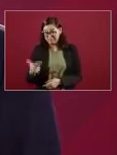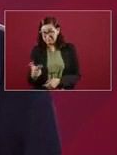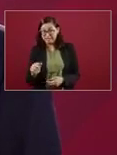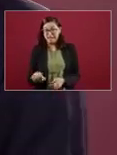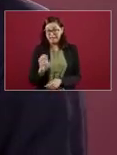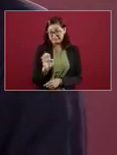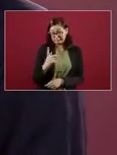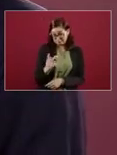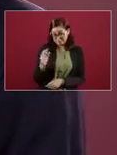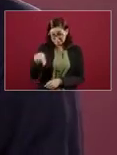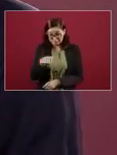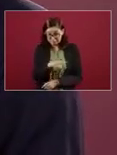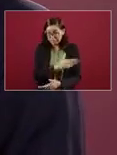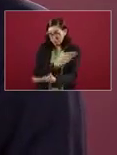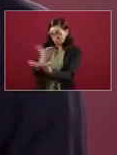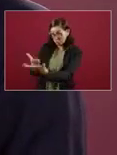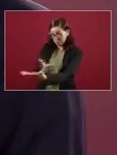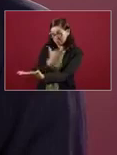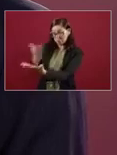Peña, no.